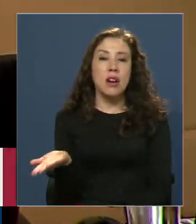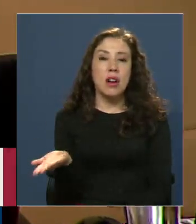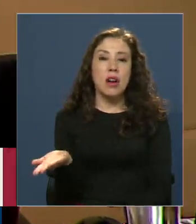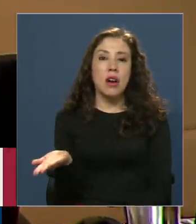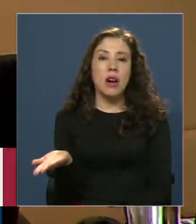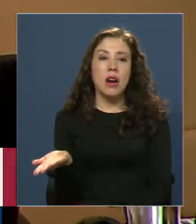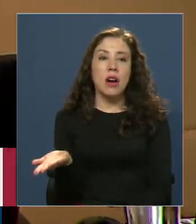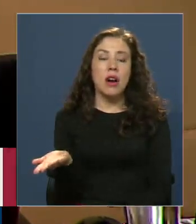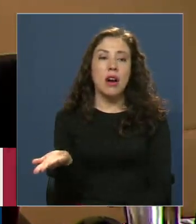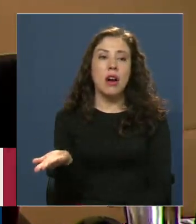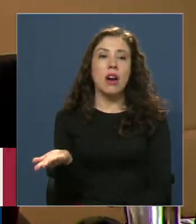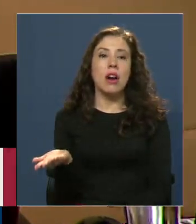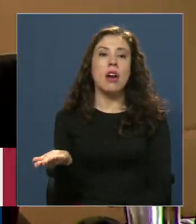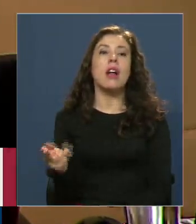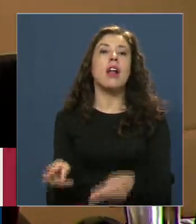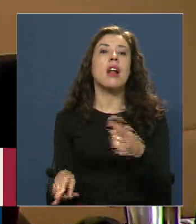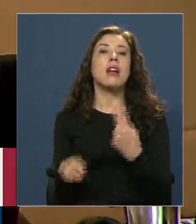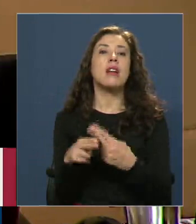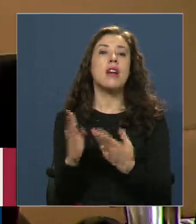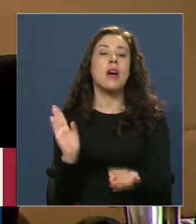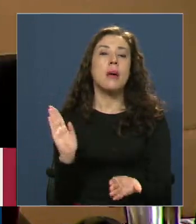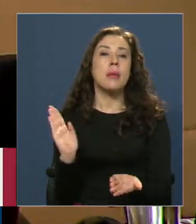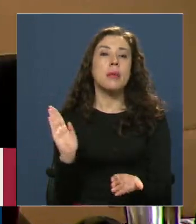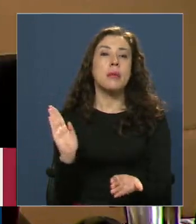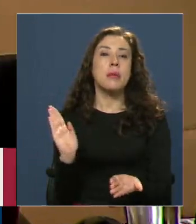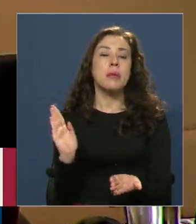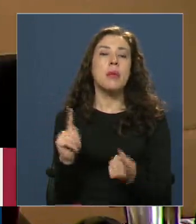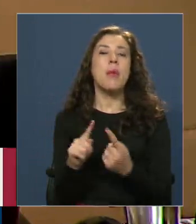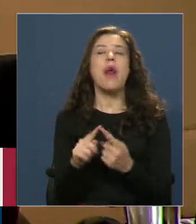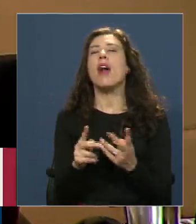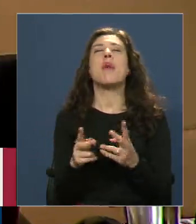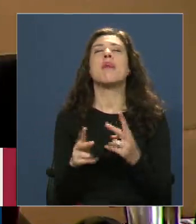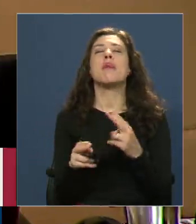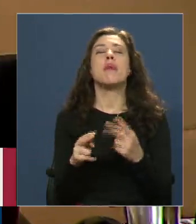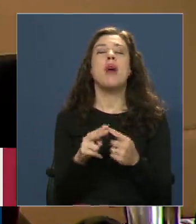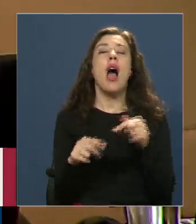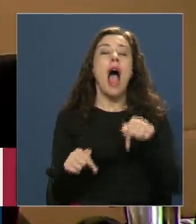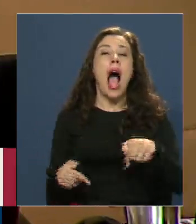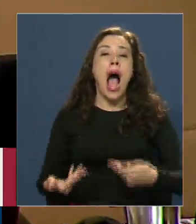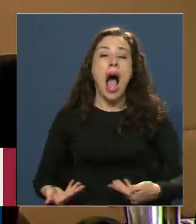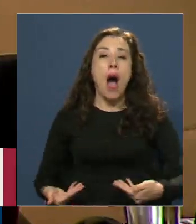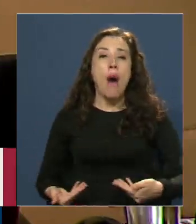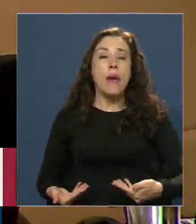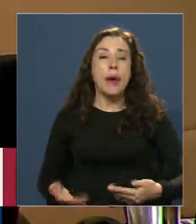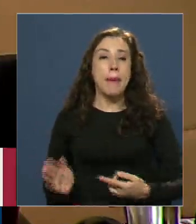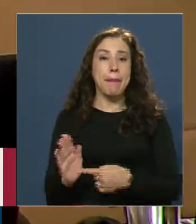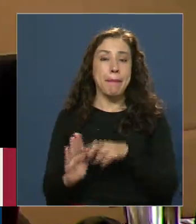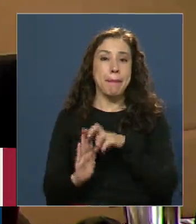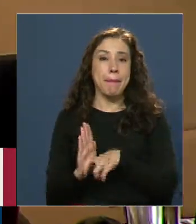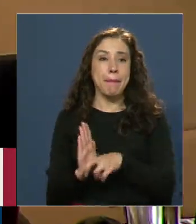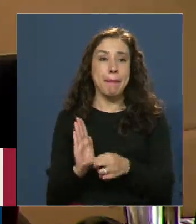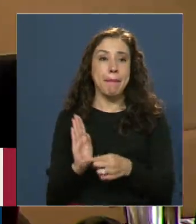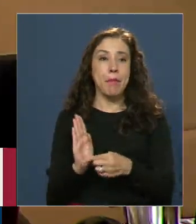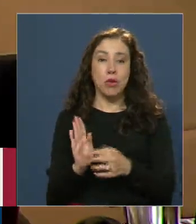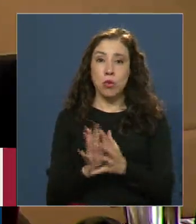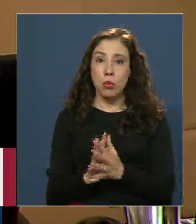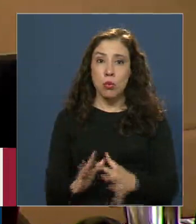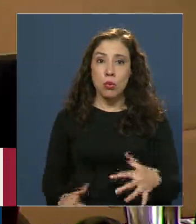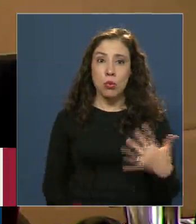la careta que tiene, el título de la canción. Hoy día estamos frente a un proyecto que es